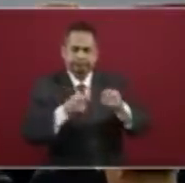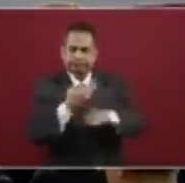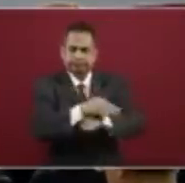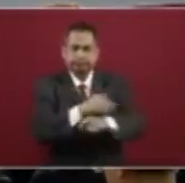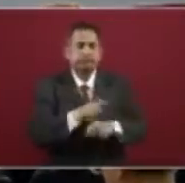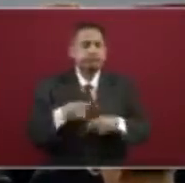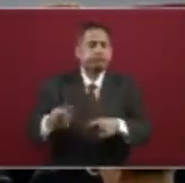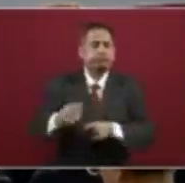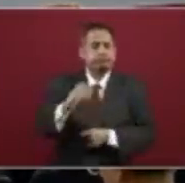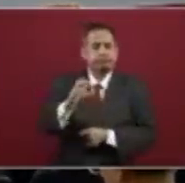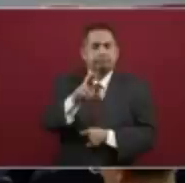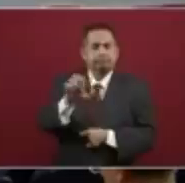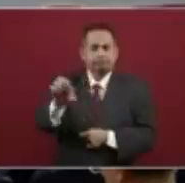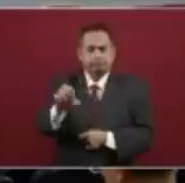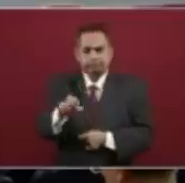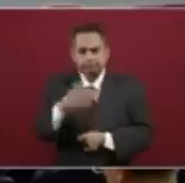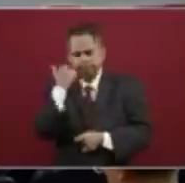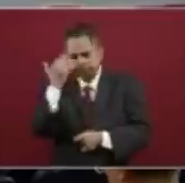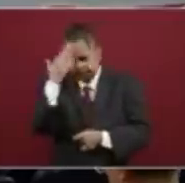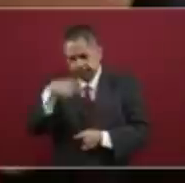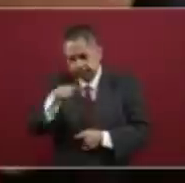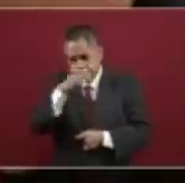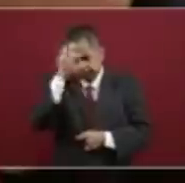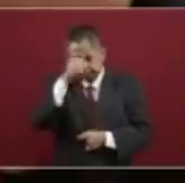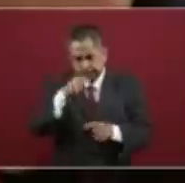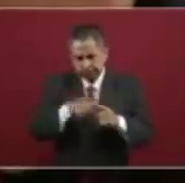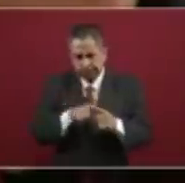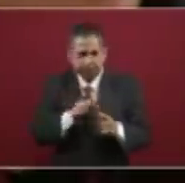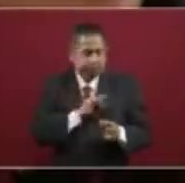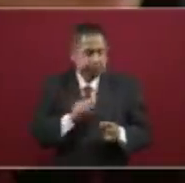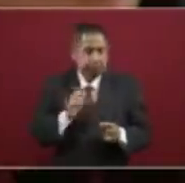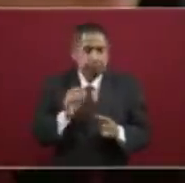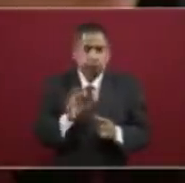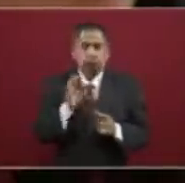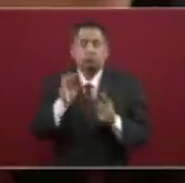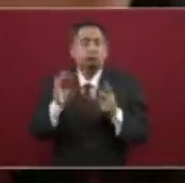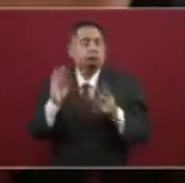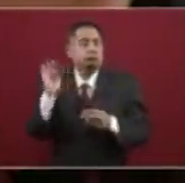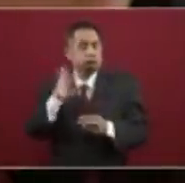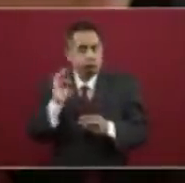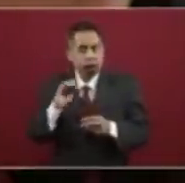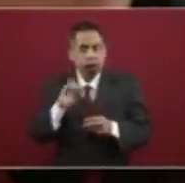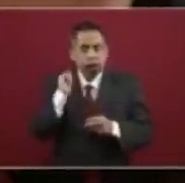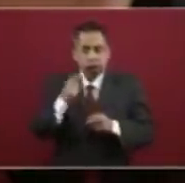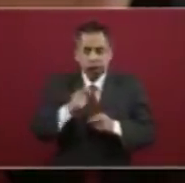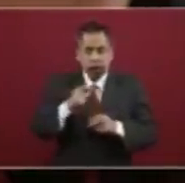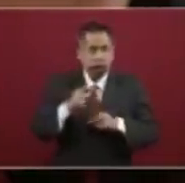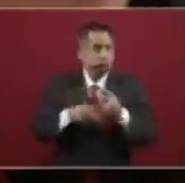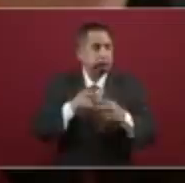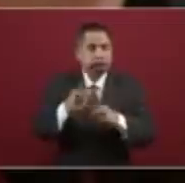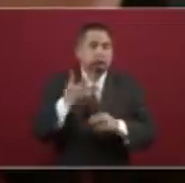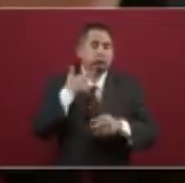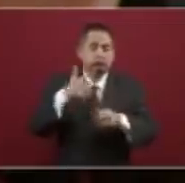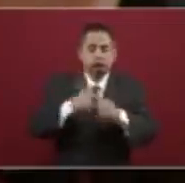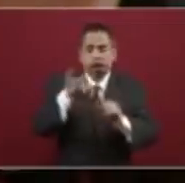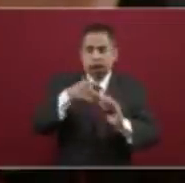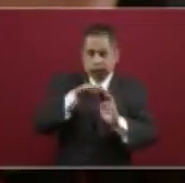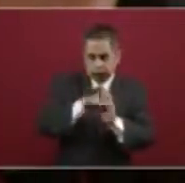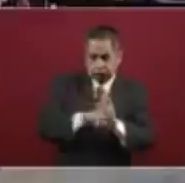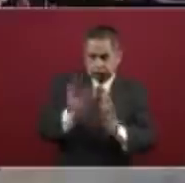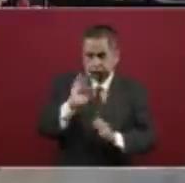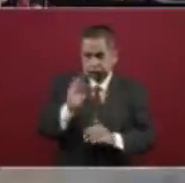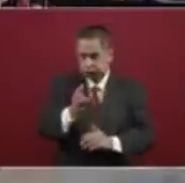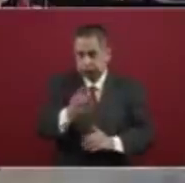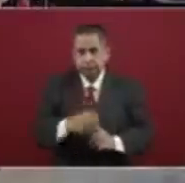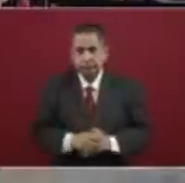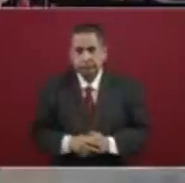CRE. Quisiera conocer su opinión, si esta podría ser una salida para reducir y bajar el costo de los combustibles.